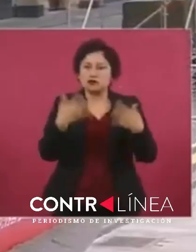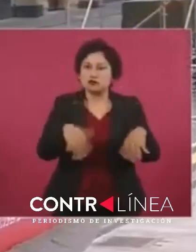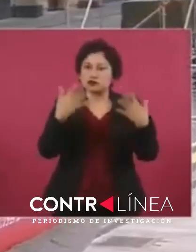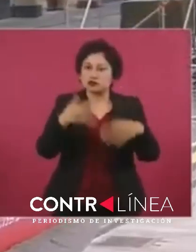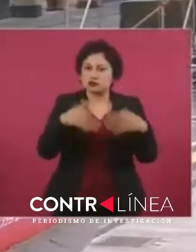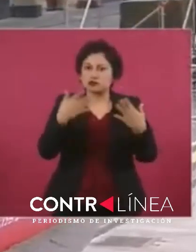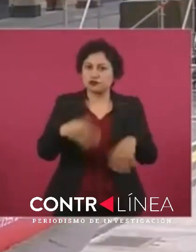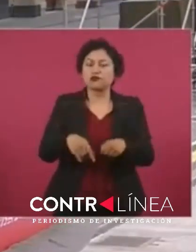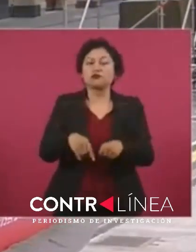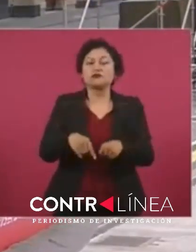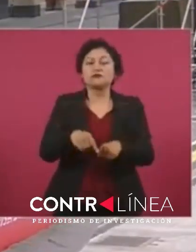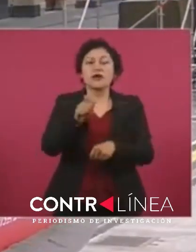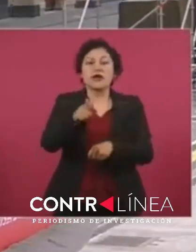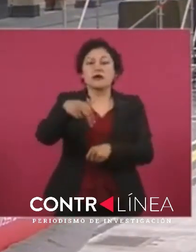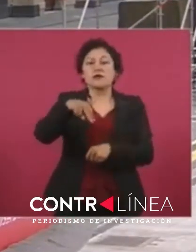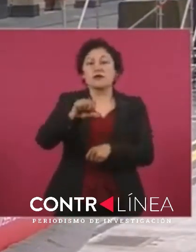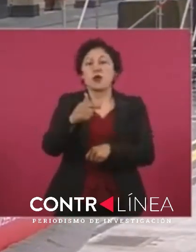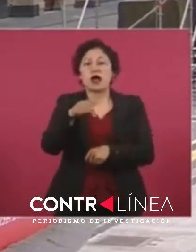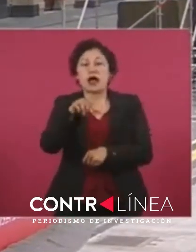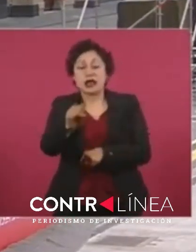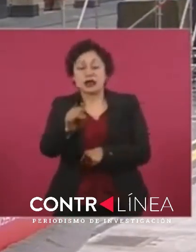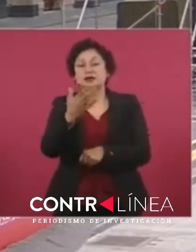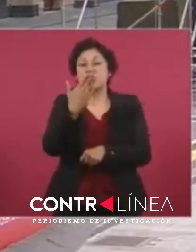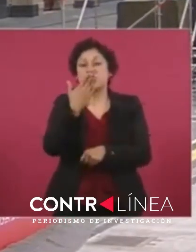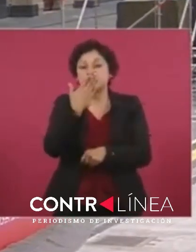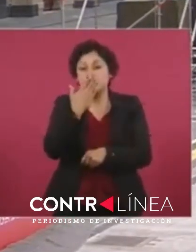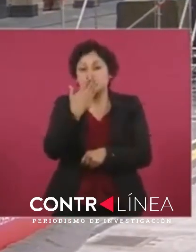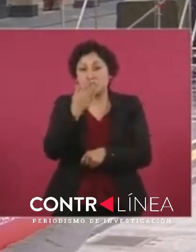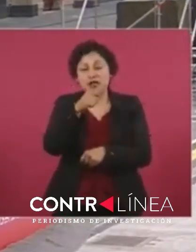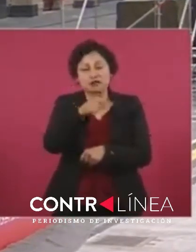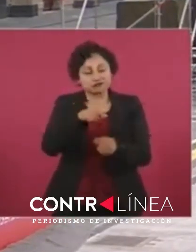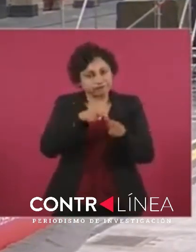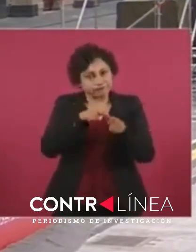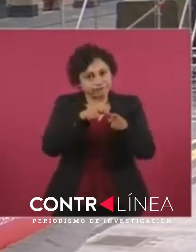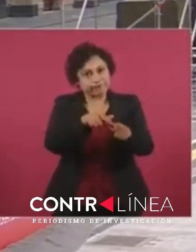Nogales, Sonora.